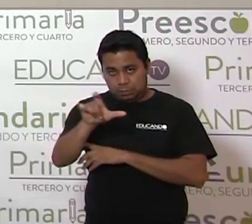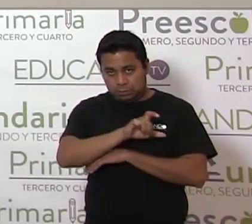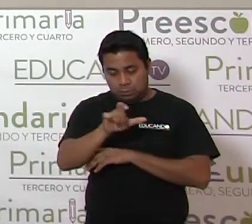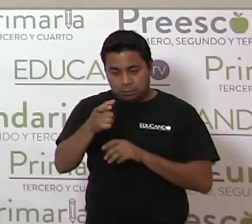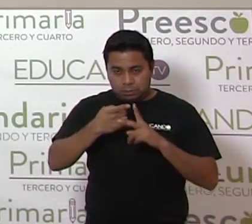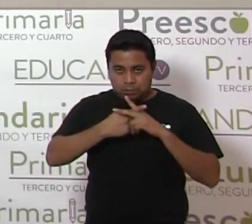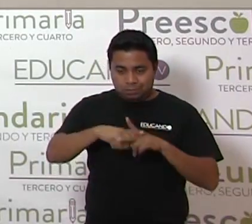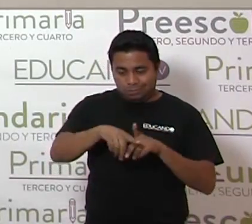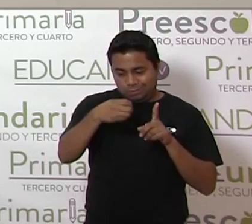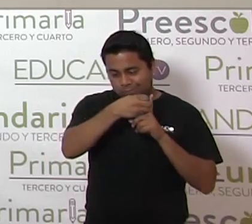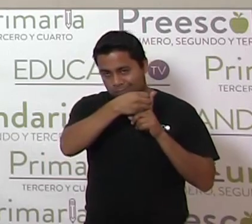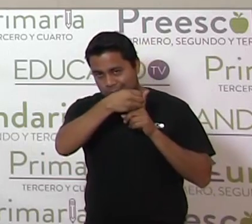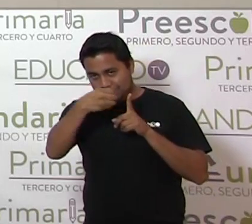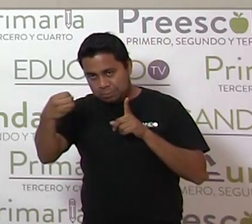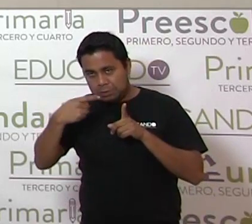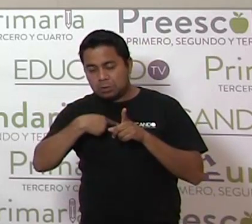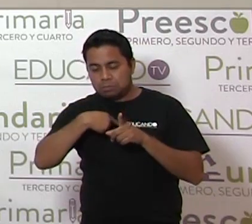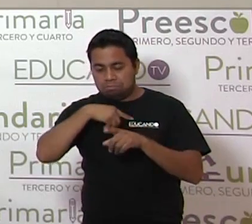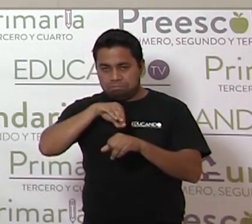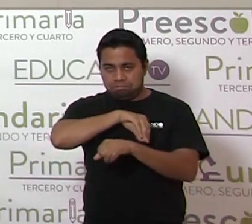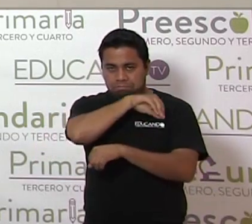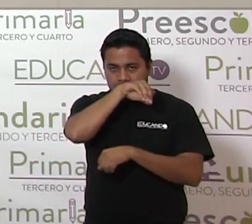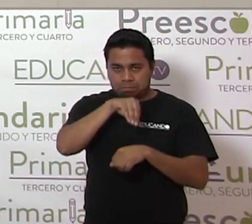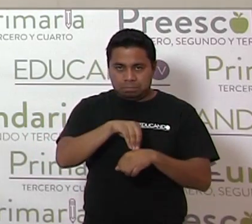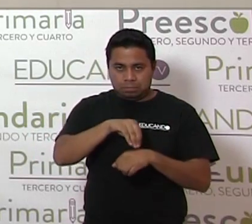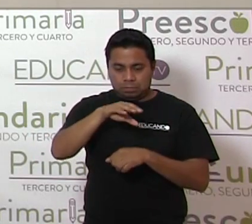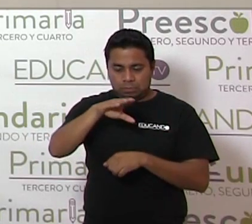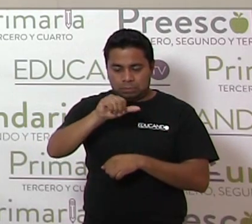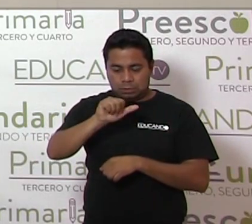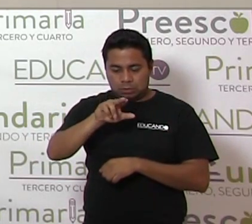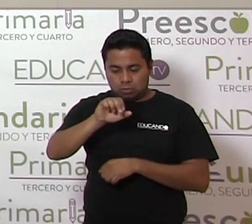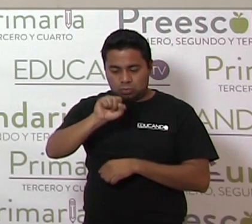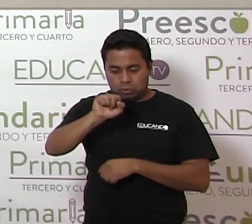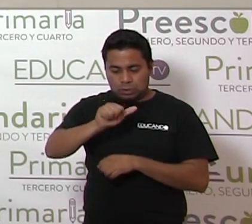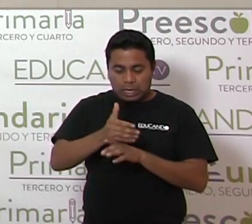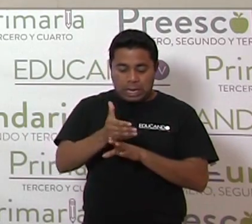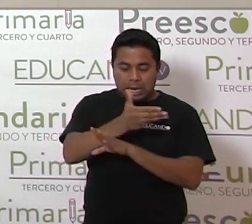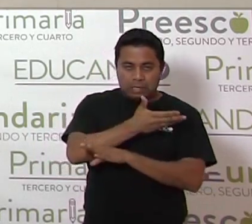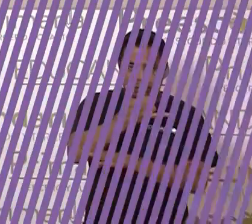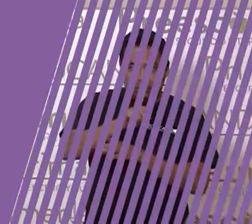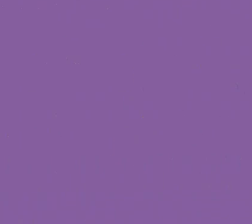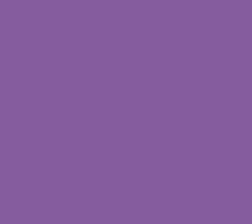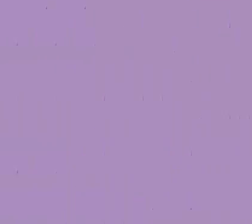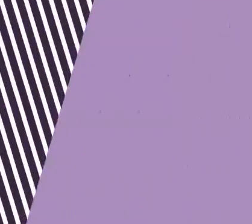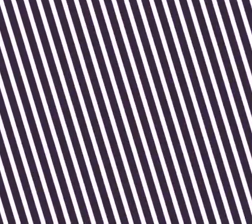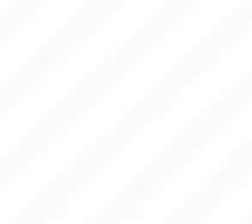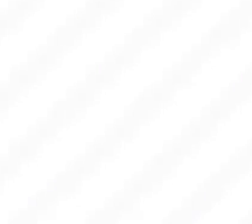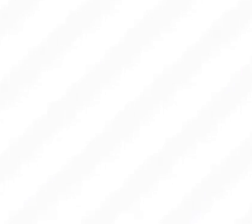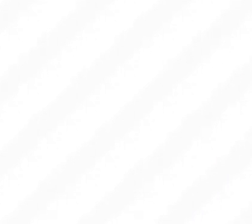la organización exista una causa y una consecuencia.